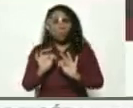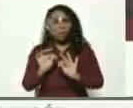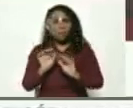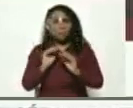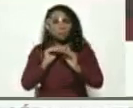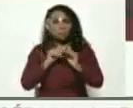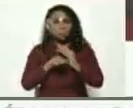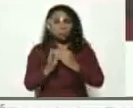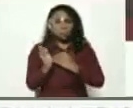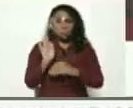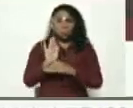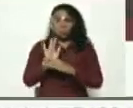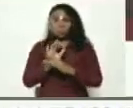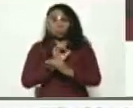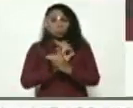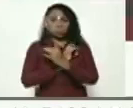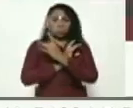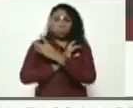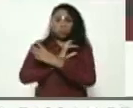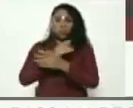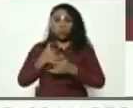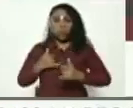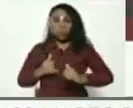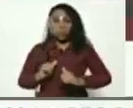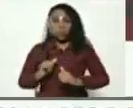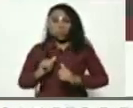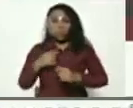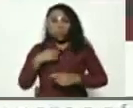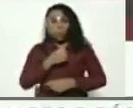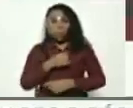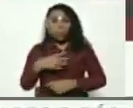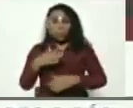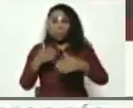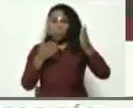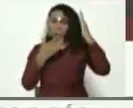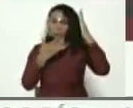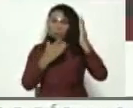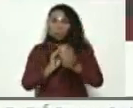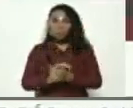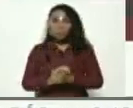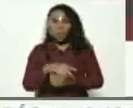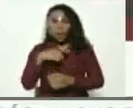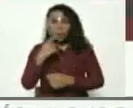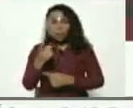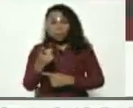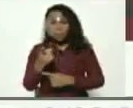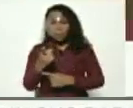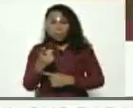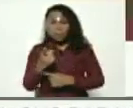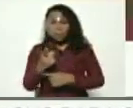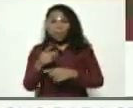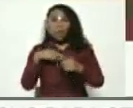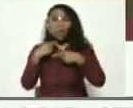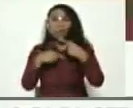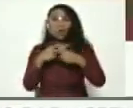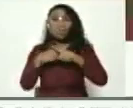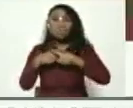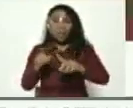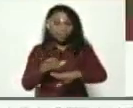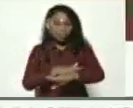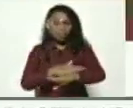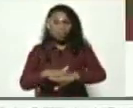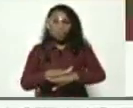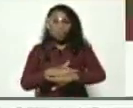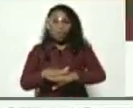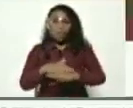conservadora respecto a los hijos de los blancos e indios, es decir, de los mestizos, quienes a pesar de ser